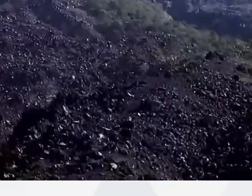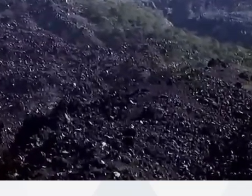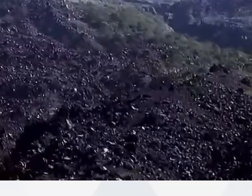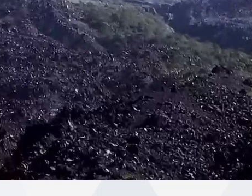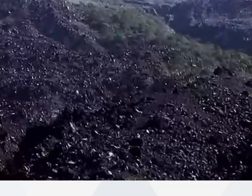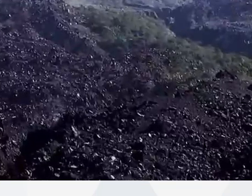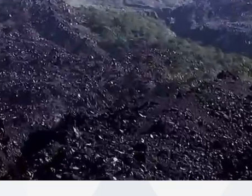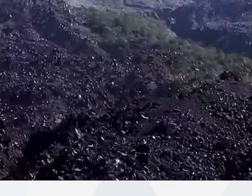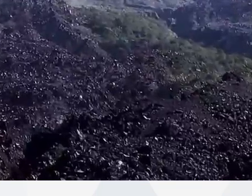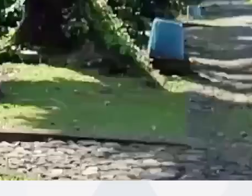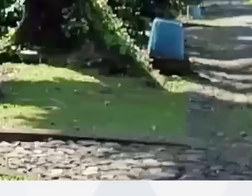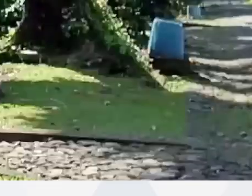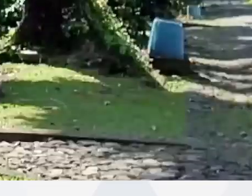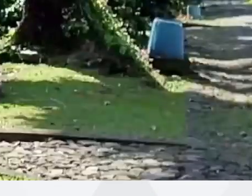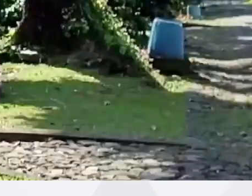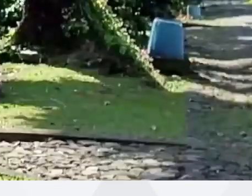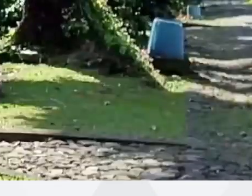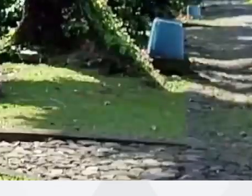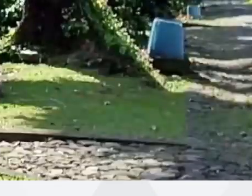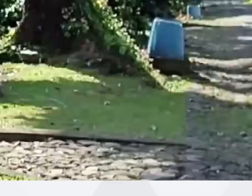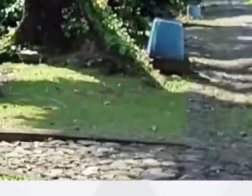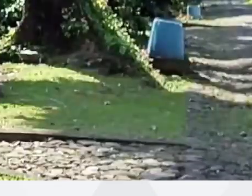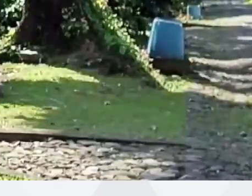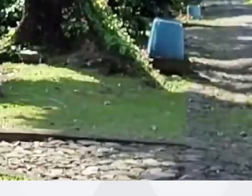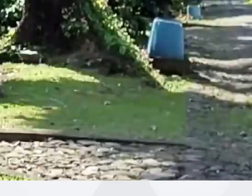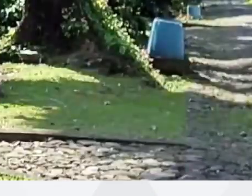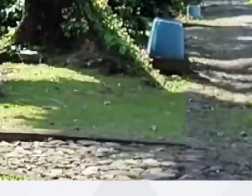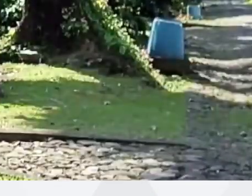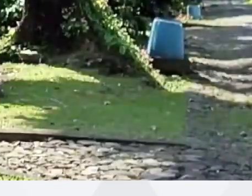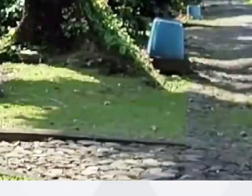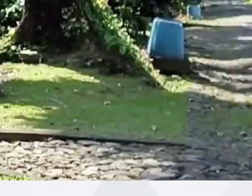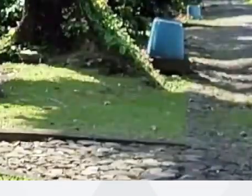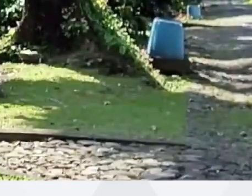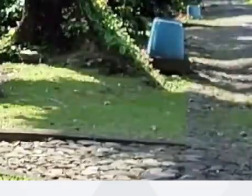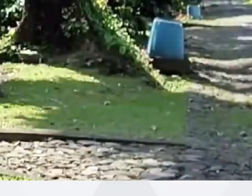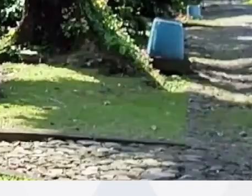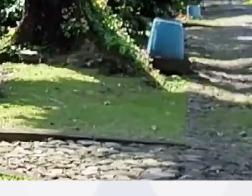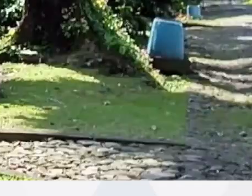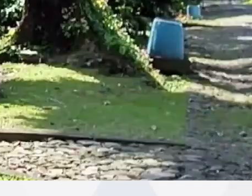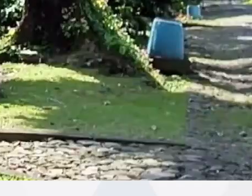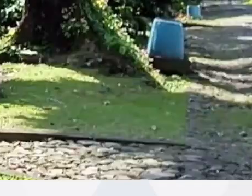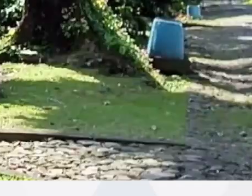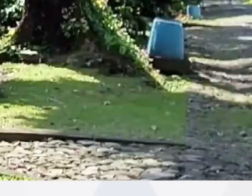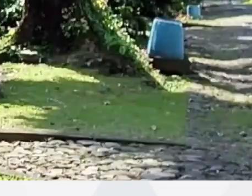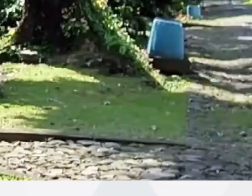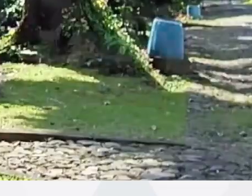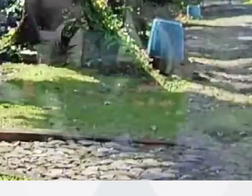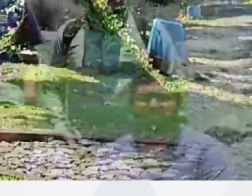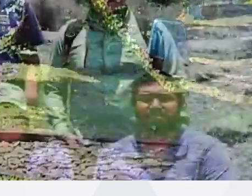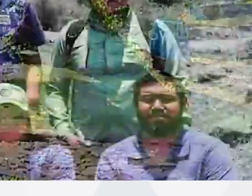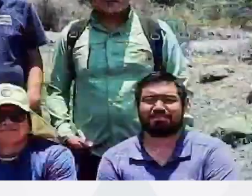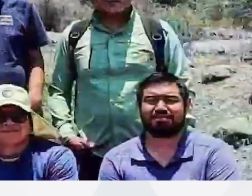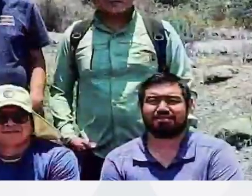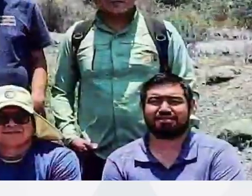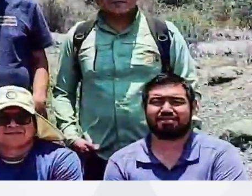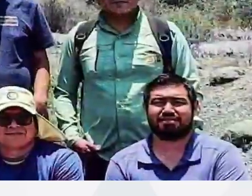comunicaron con el administrador. Entonces nos comunicamos así y fue de esa forma que ya pusimos en práctica el plan de evacuación